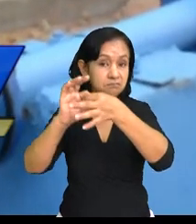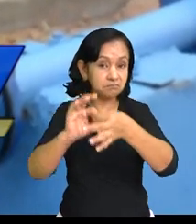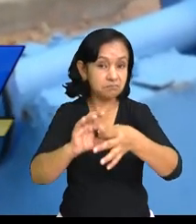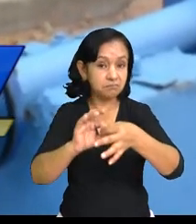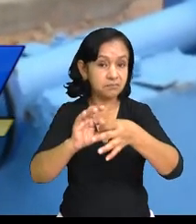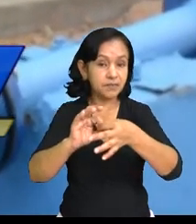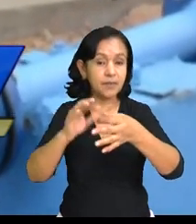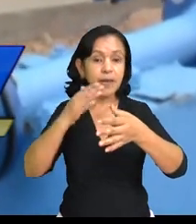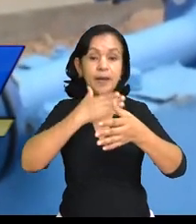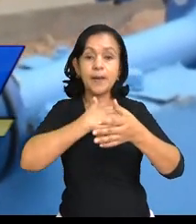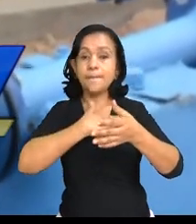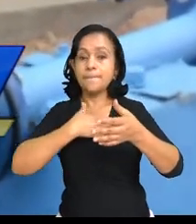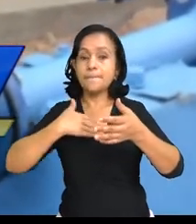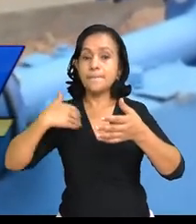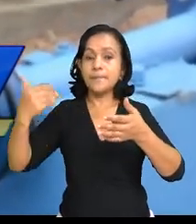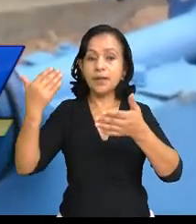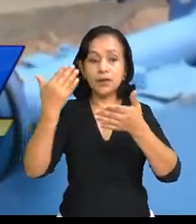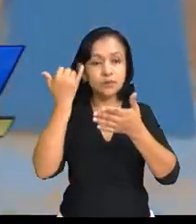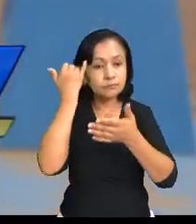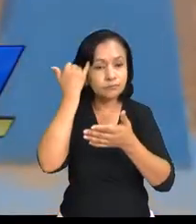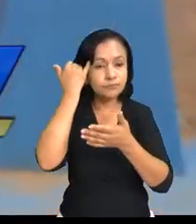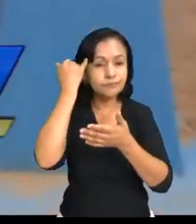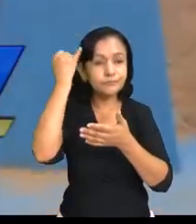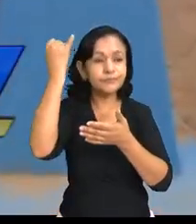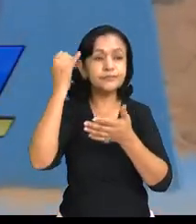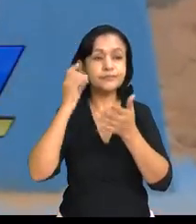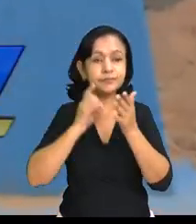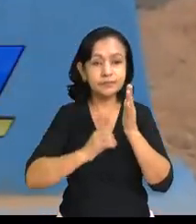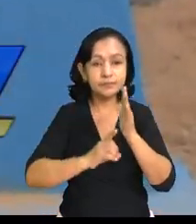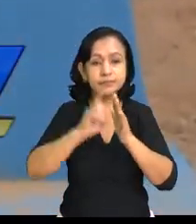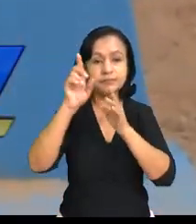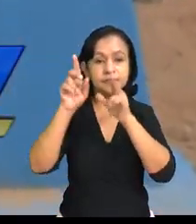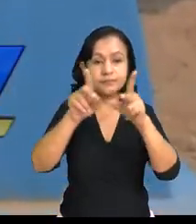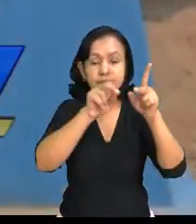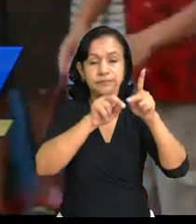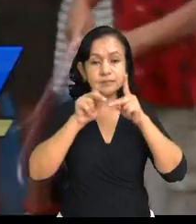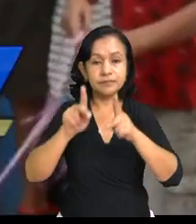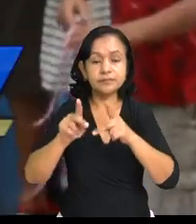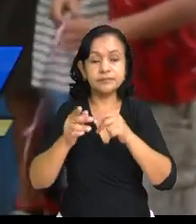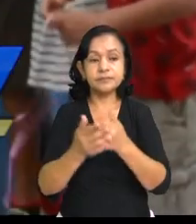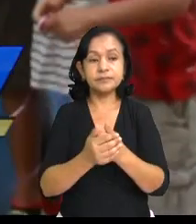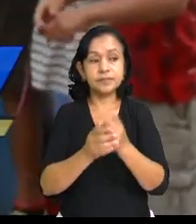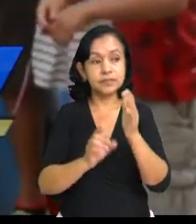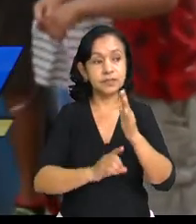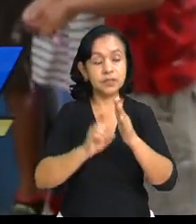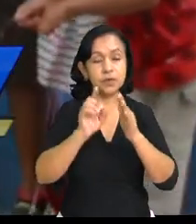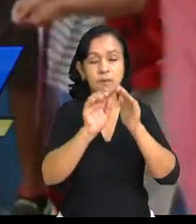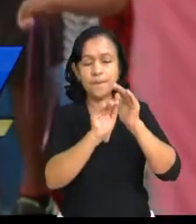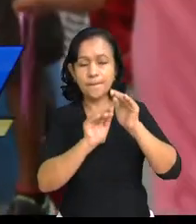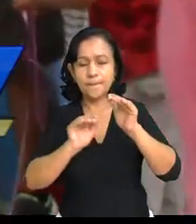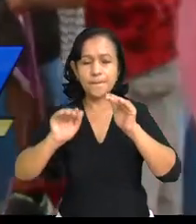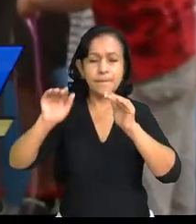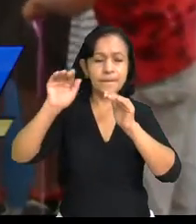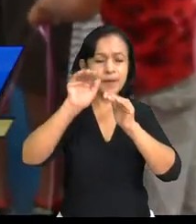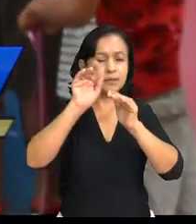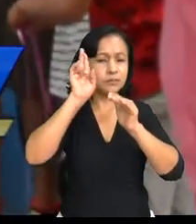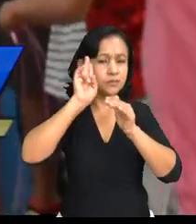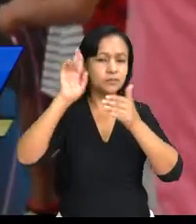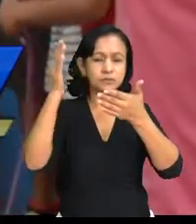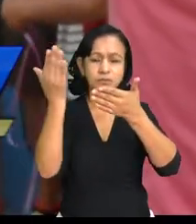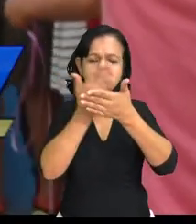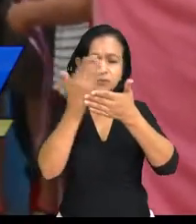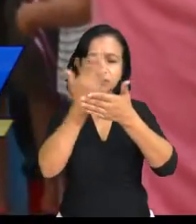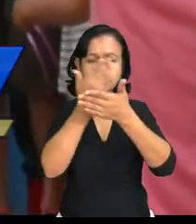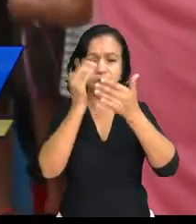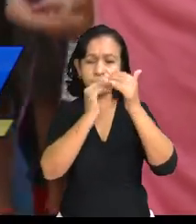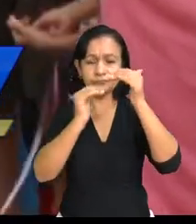las capacidades técnicas del personal nuestro. Pero también hemos trabajado en desarrollar posgrados para el personal técnico de las alcaldías.